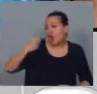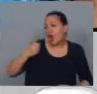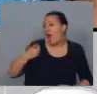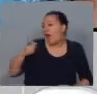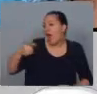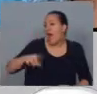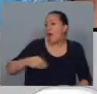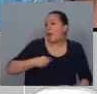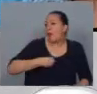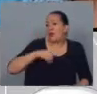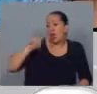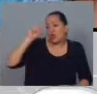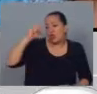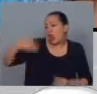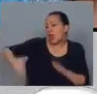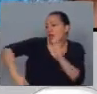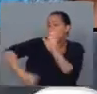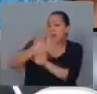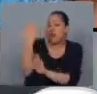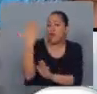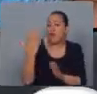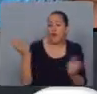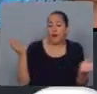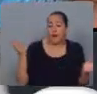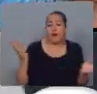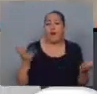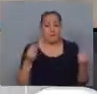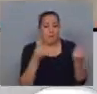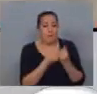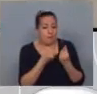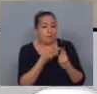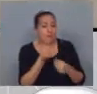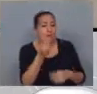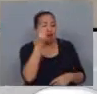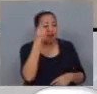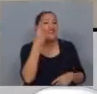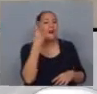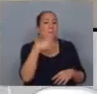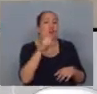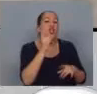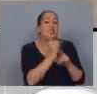familiar pasan mucho pero en general pasa con adolescentes